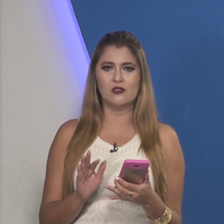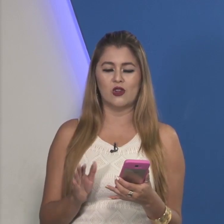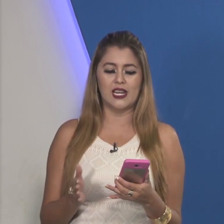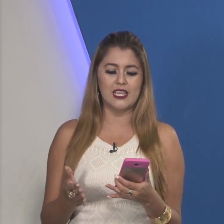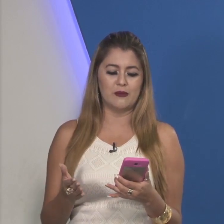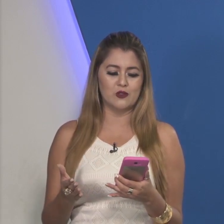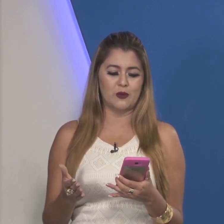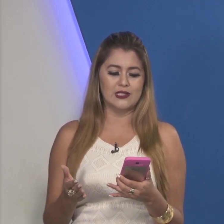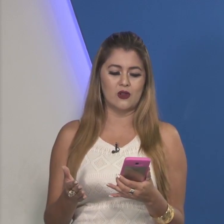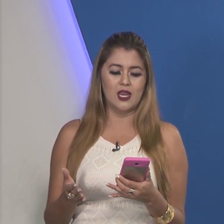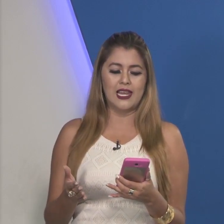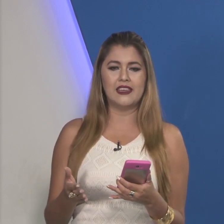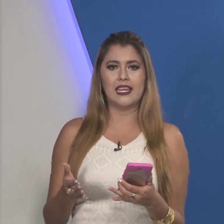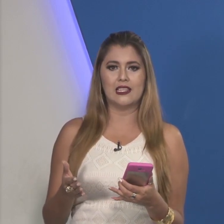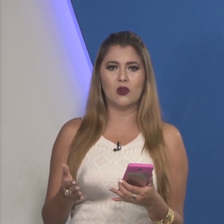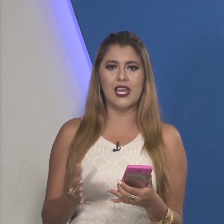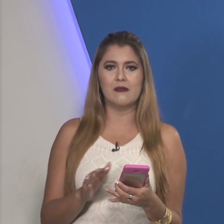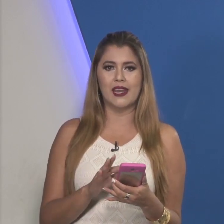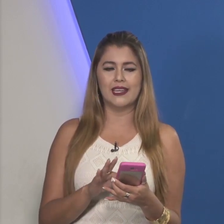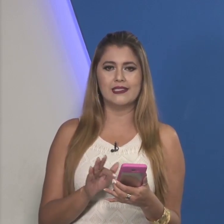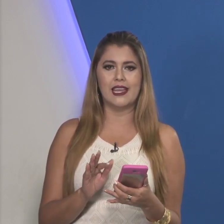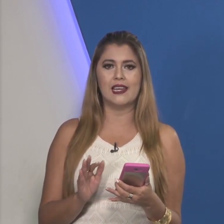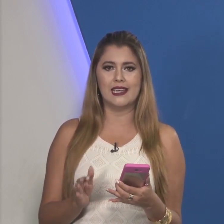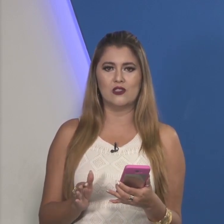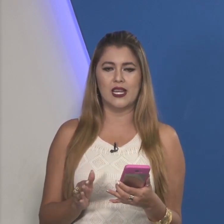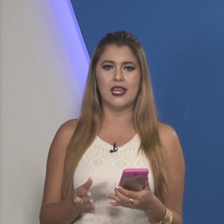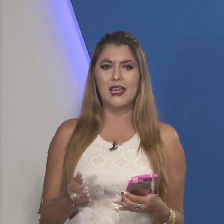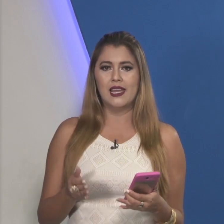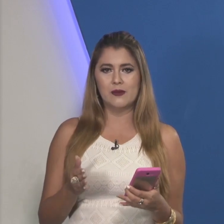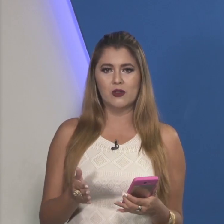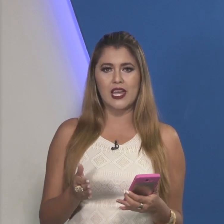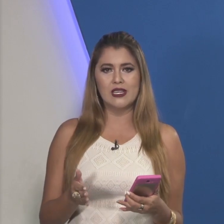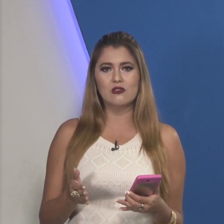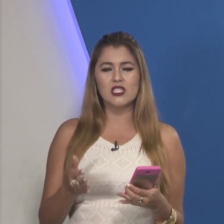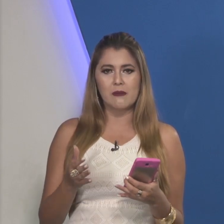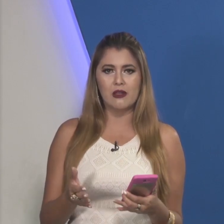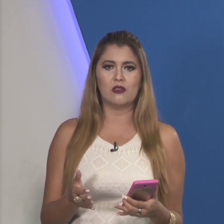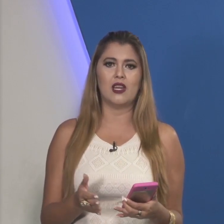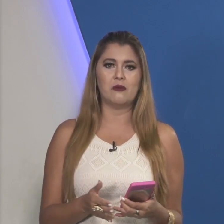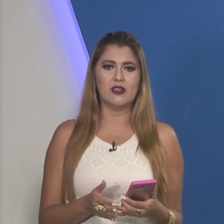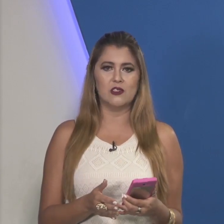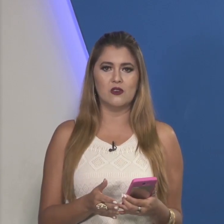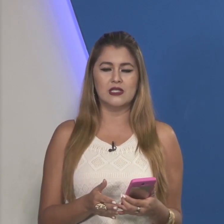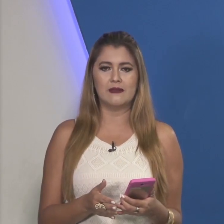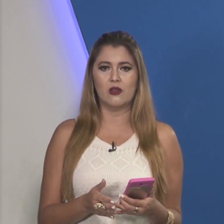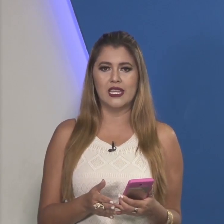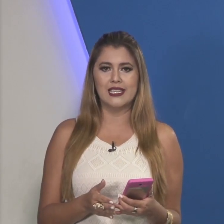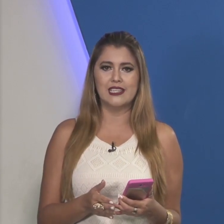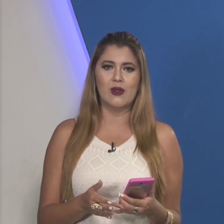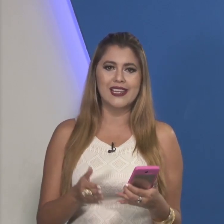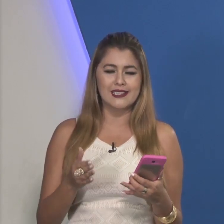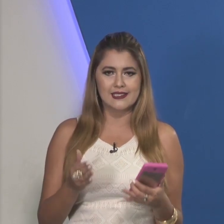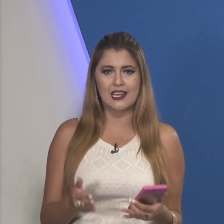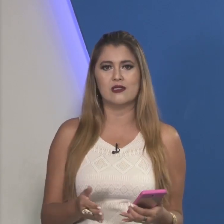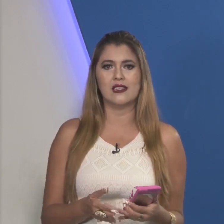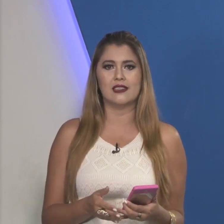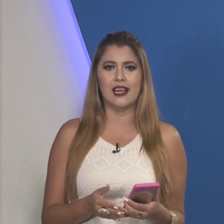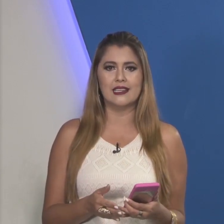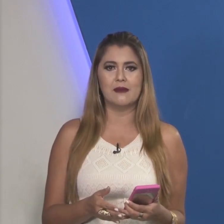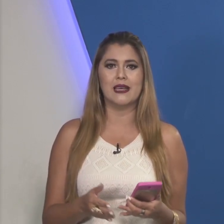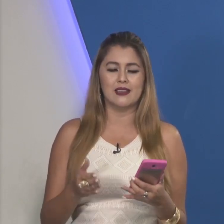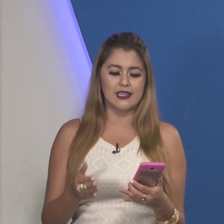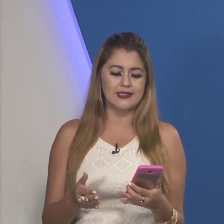por el bien de todos nuestros hermanos salvadoreños. No solo velar por nosotros mismos, sino que por los demás. Perfecto, diputado. Yo le agradezco mucho que me